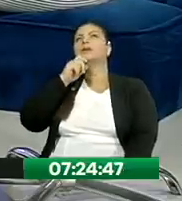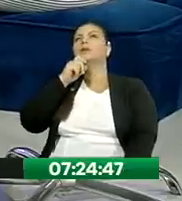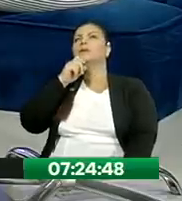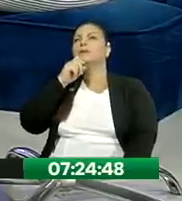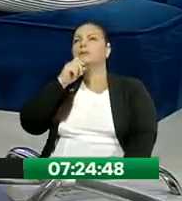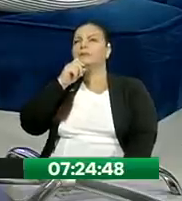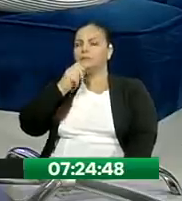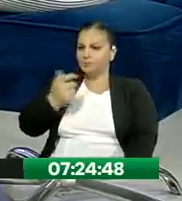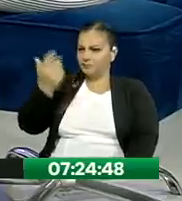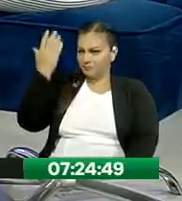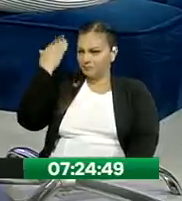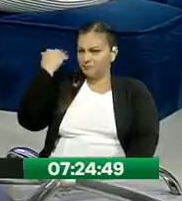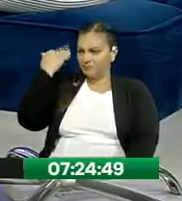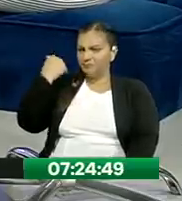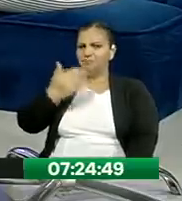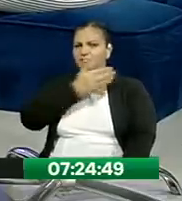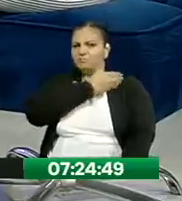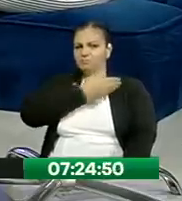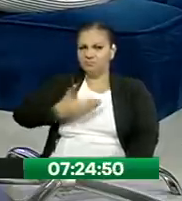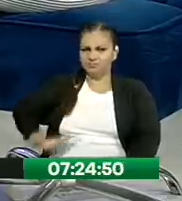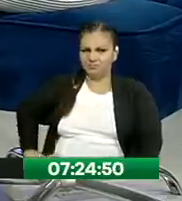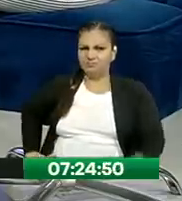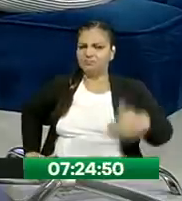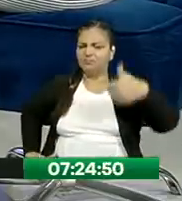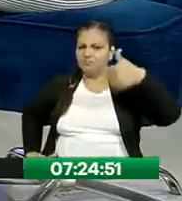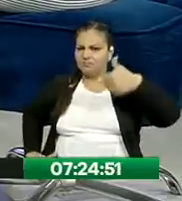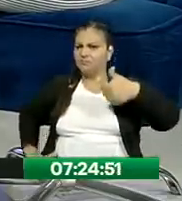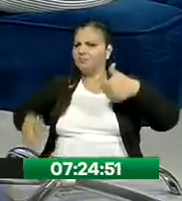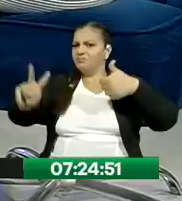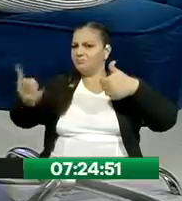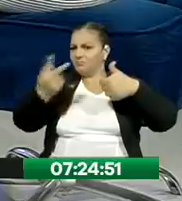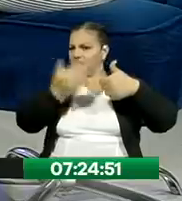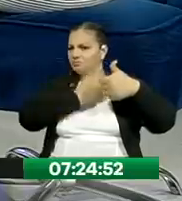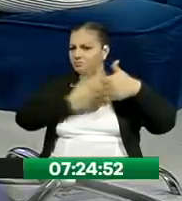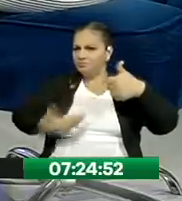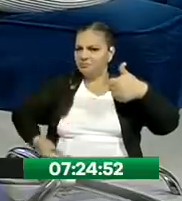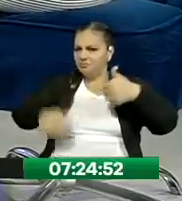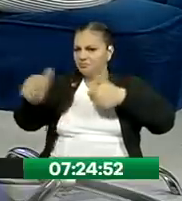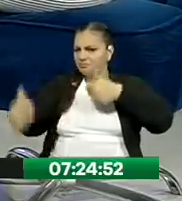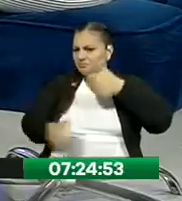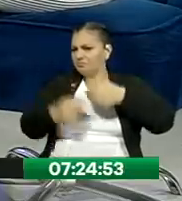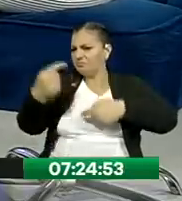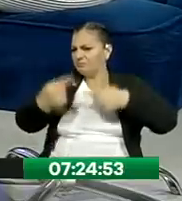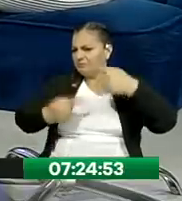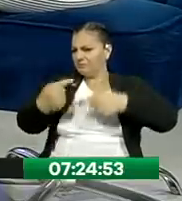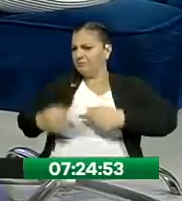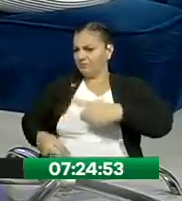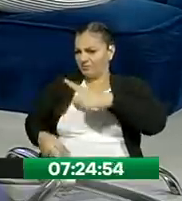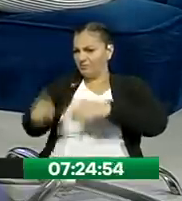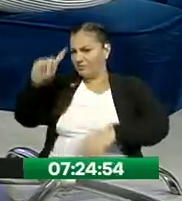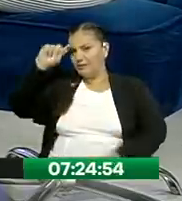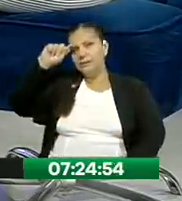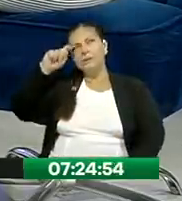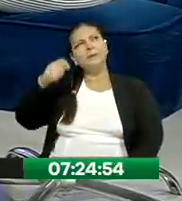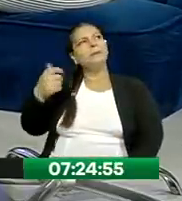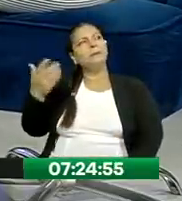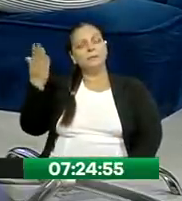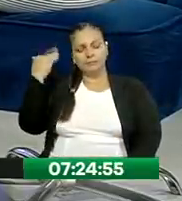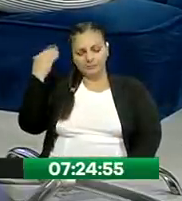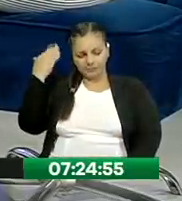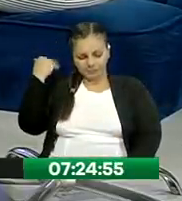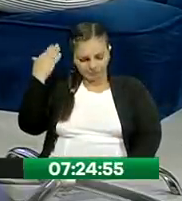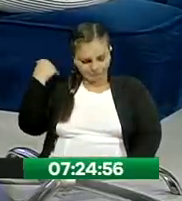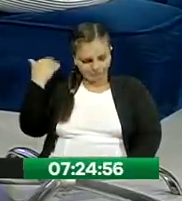hubo problemas en las relaciones entre el presidente y vicepresidente. ¿Recordará usted el caso del ex presidente, el